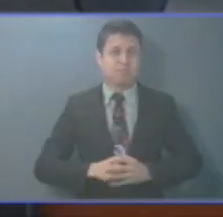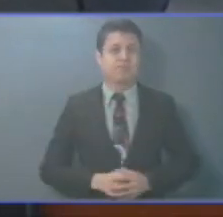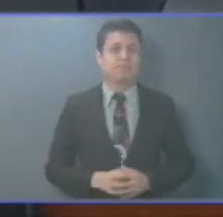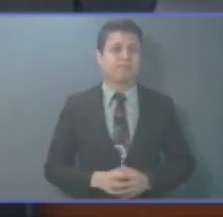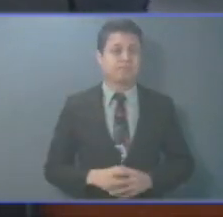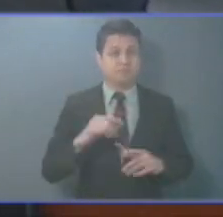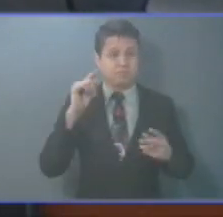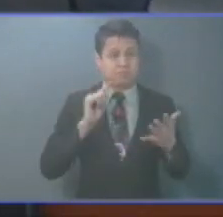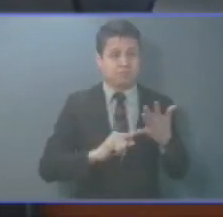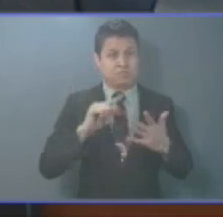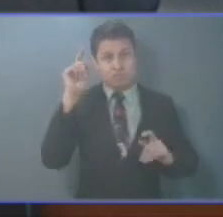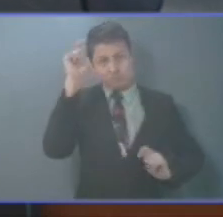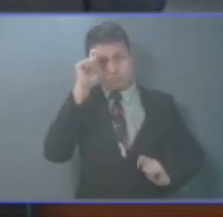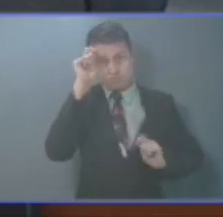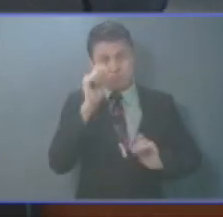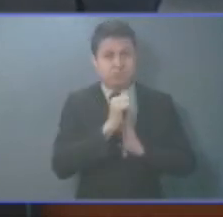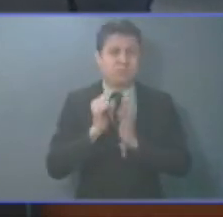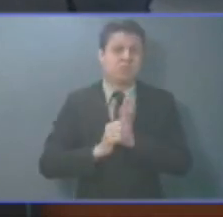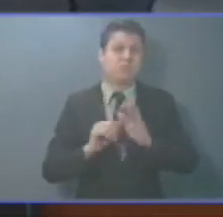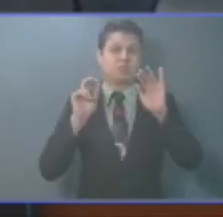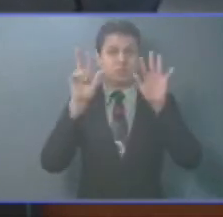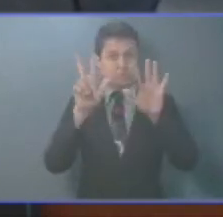Concientización. Artículo 8.